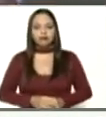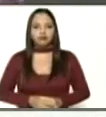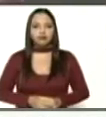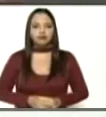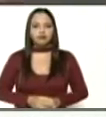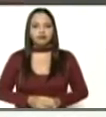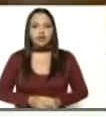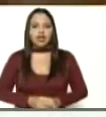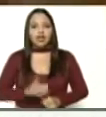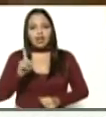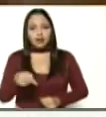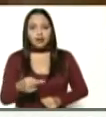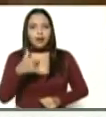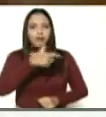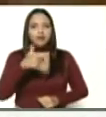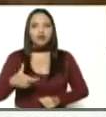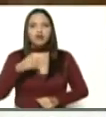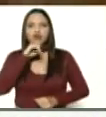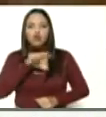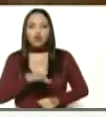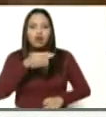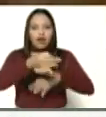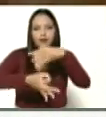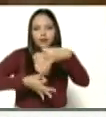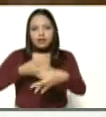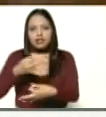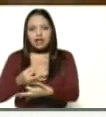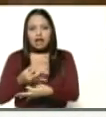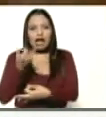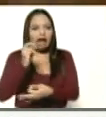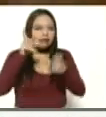a nuestros historiadores que nos han dado